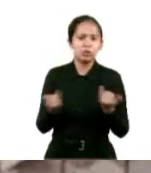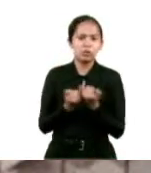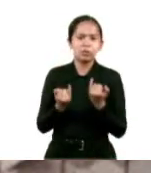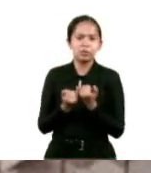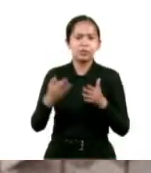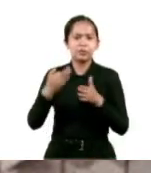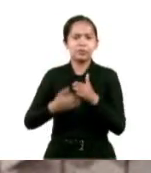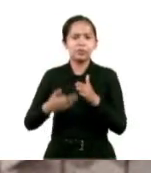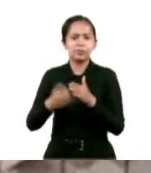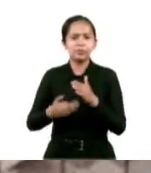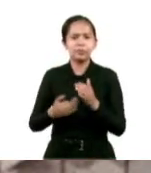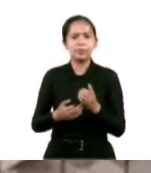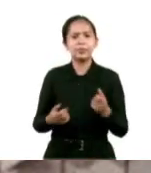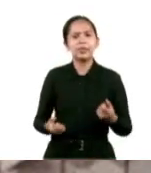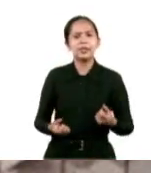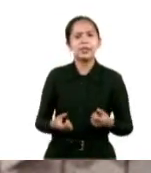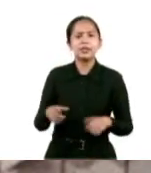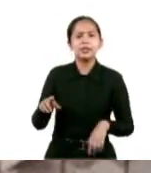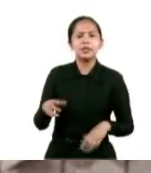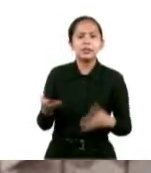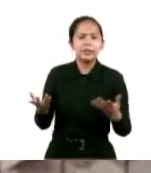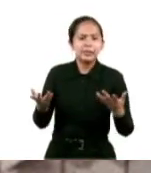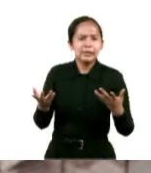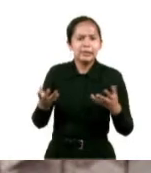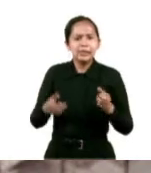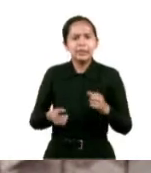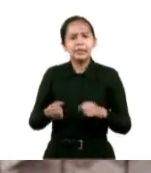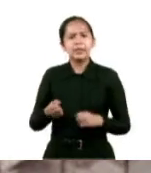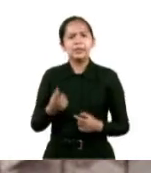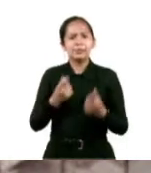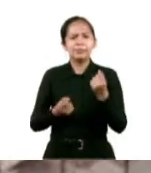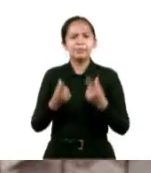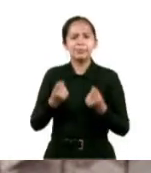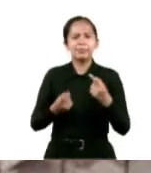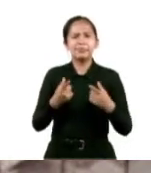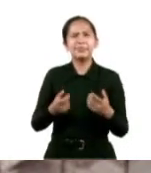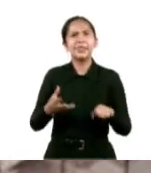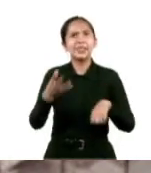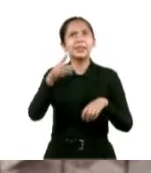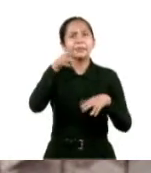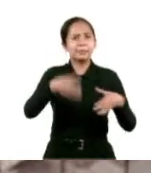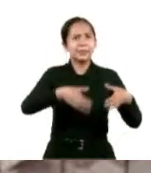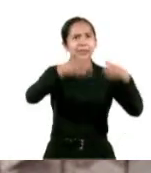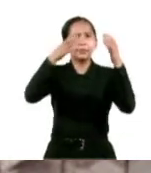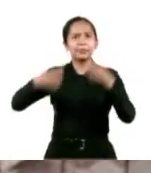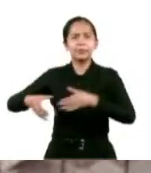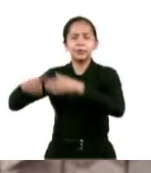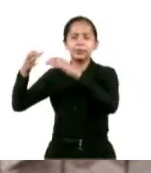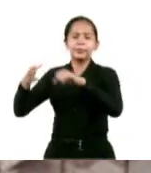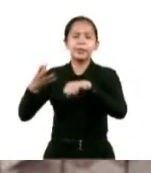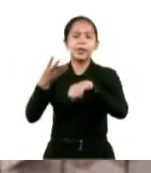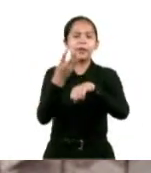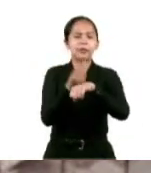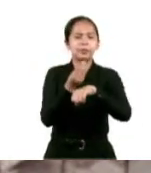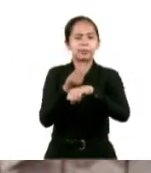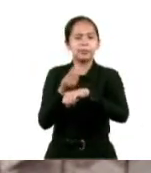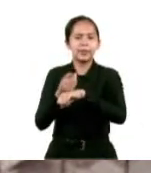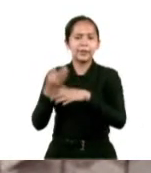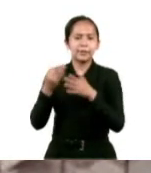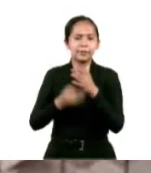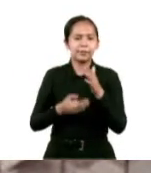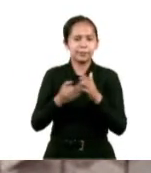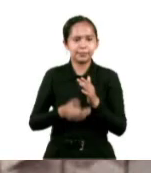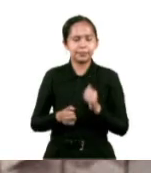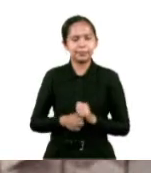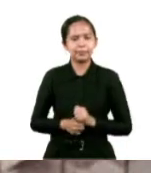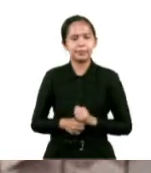pernos funcionales en una longitud significativa, lo que causó que parte del tramo elevado perdiera su estructura compuesta.